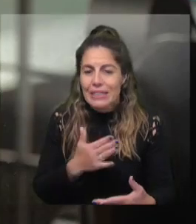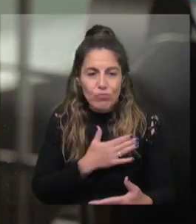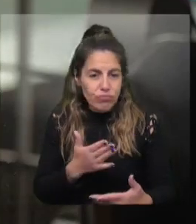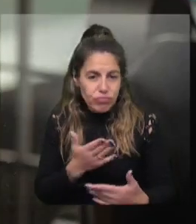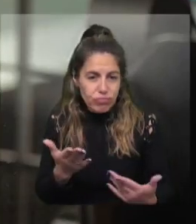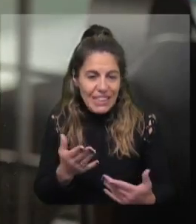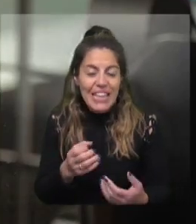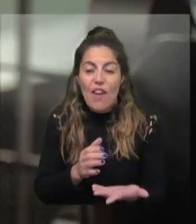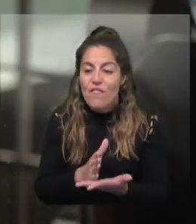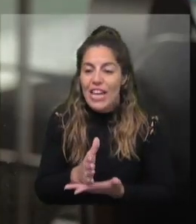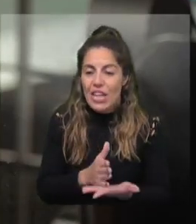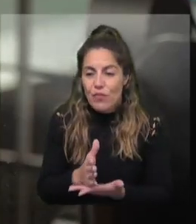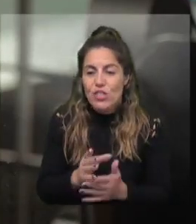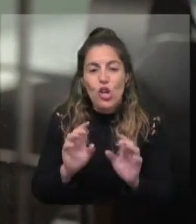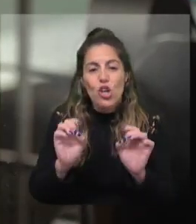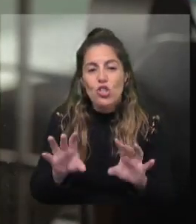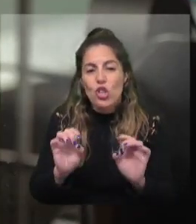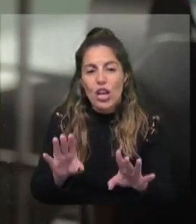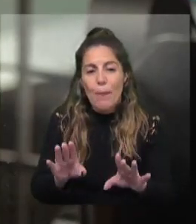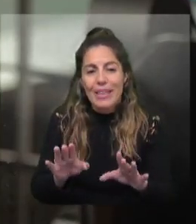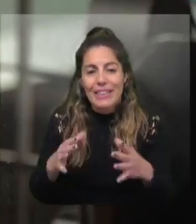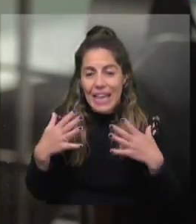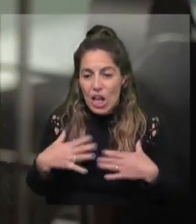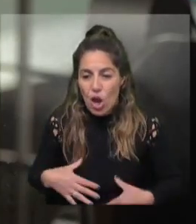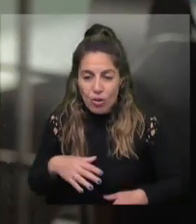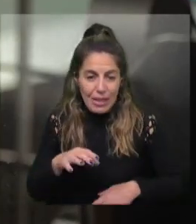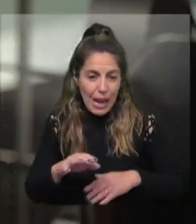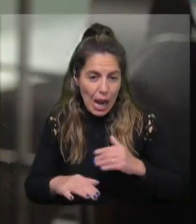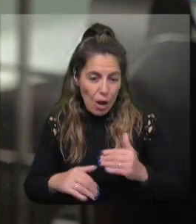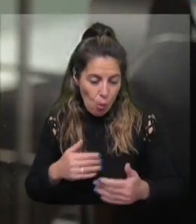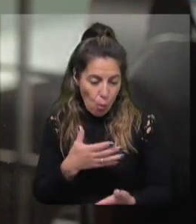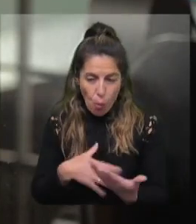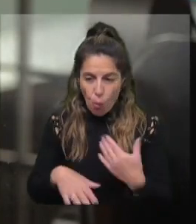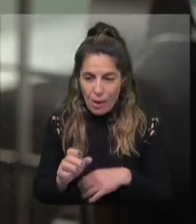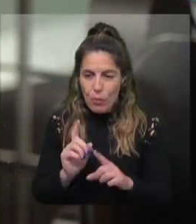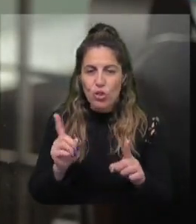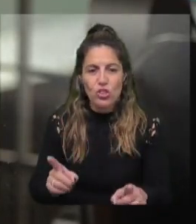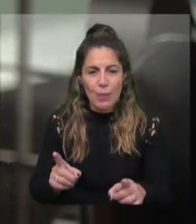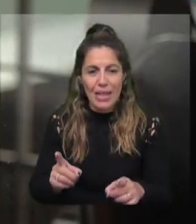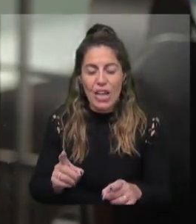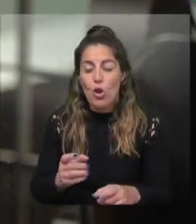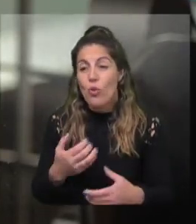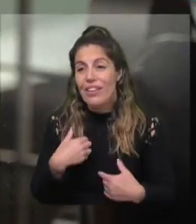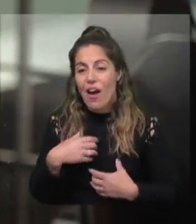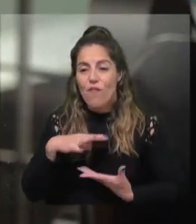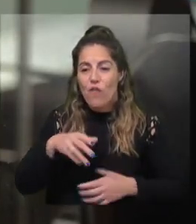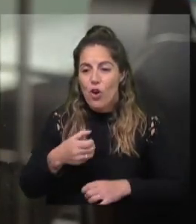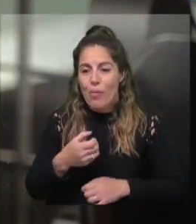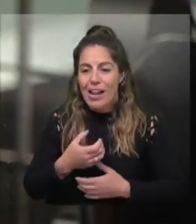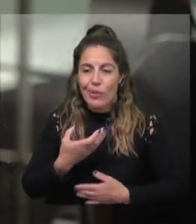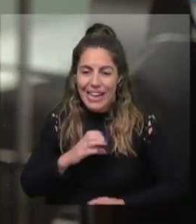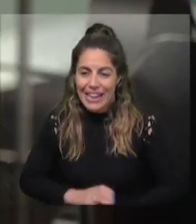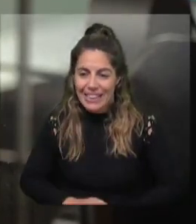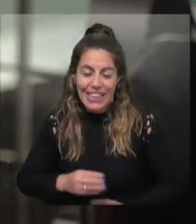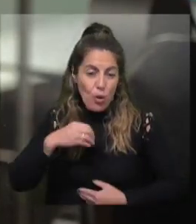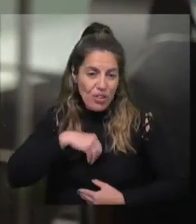beneficio no solo en lo que podríamos decir nuestro aparato locomotor, sino también en nuestro humor, en nuestro sistema nervioso,